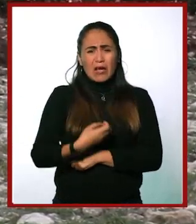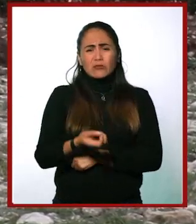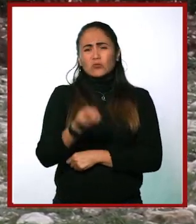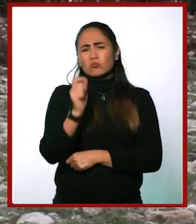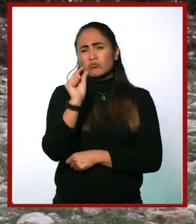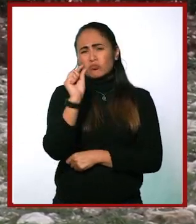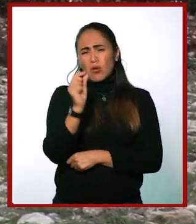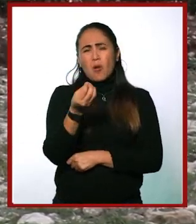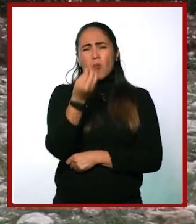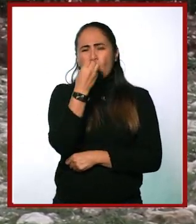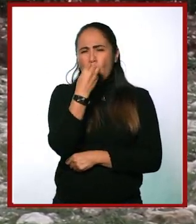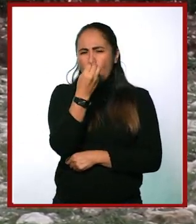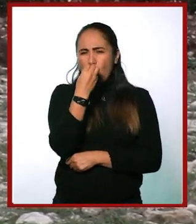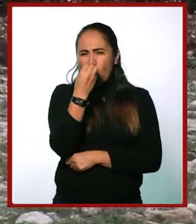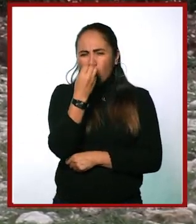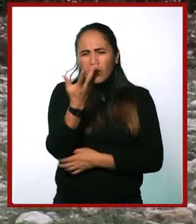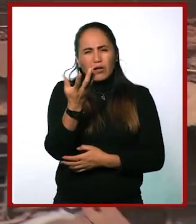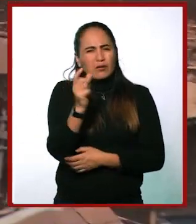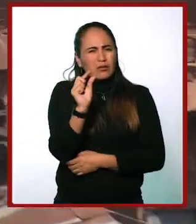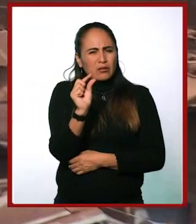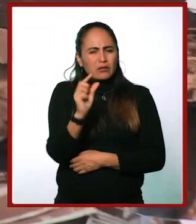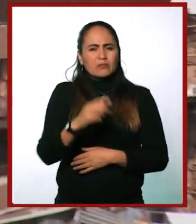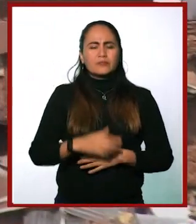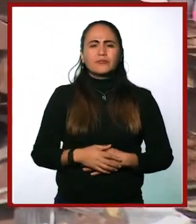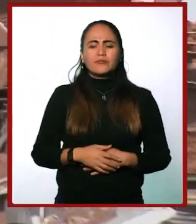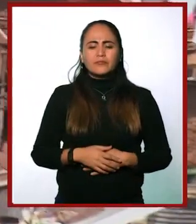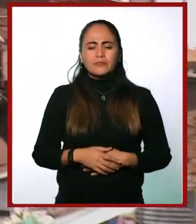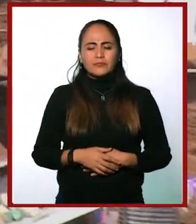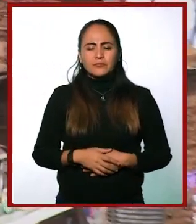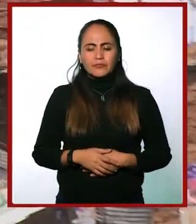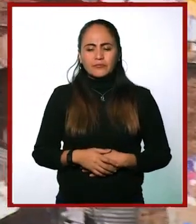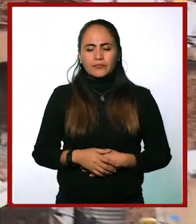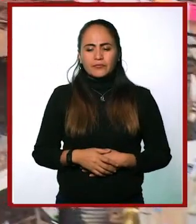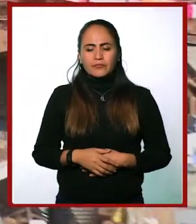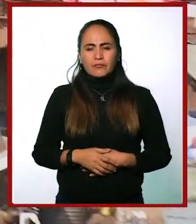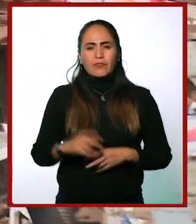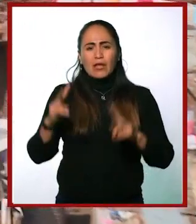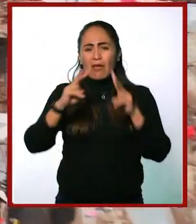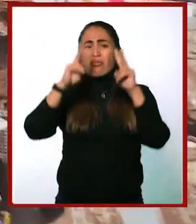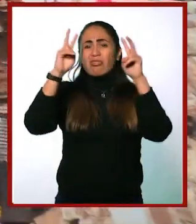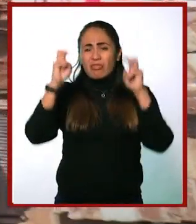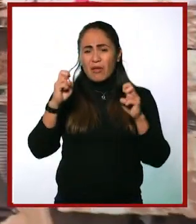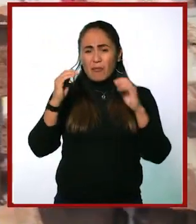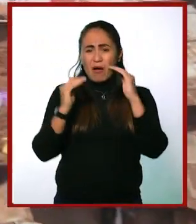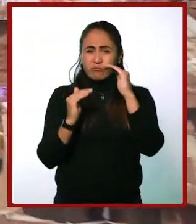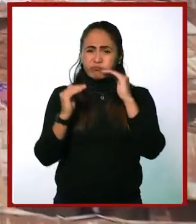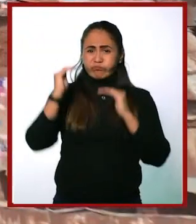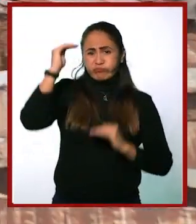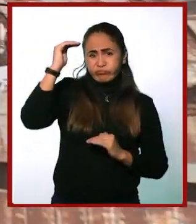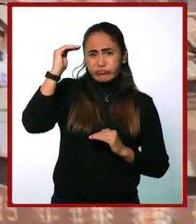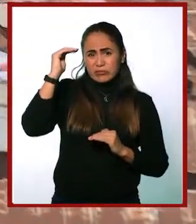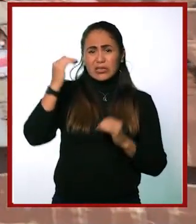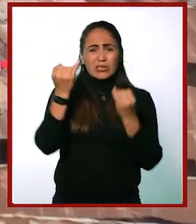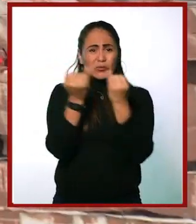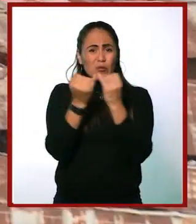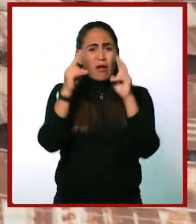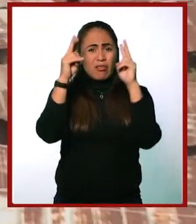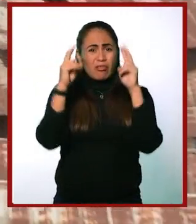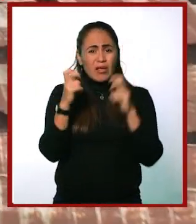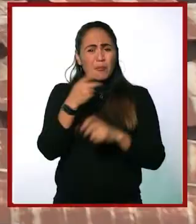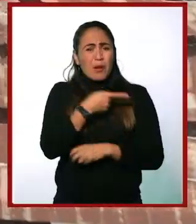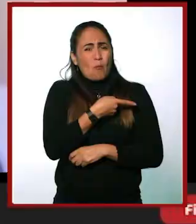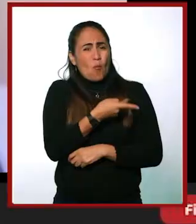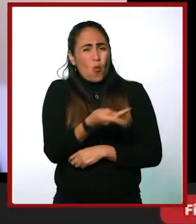tienen posibilidades de llevar el sustento a su casa, ¿no? El tema de la inequidad, el tema de la pobreza,